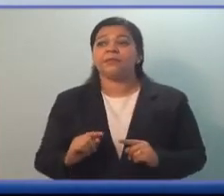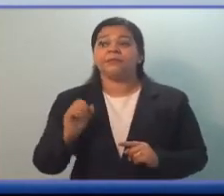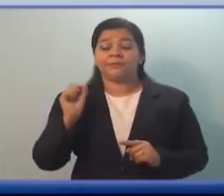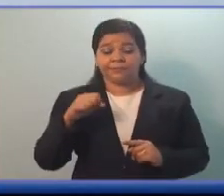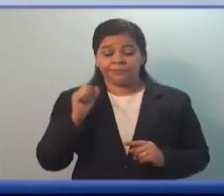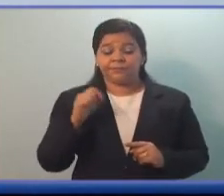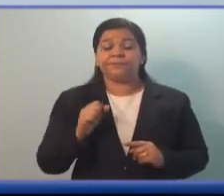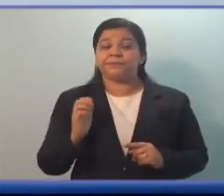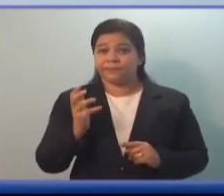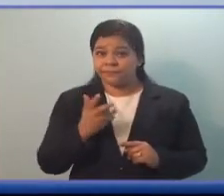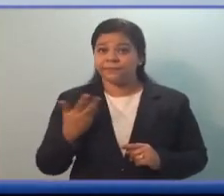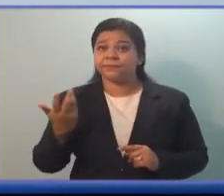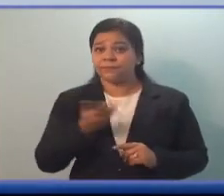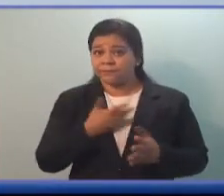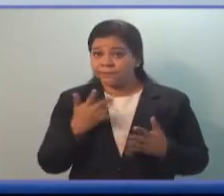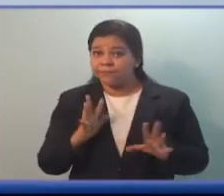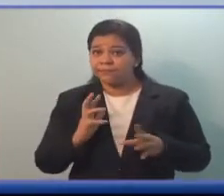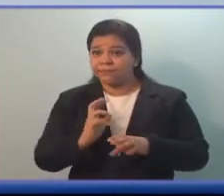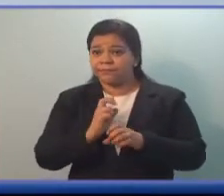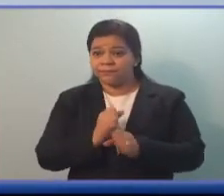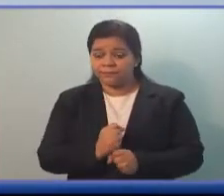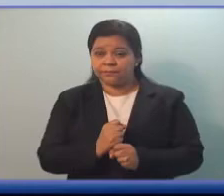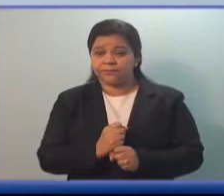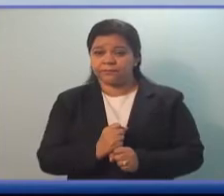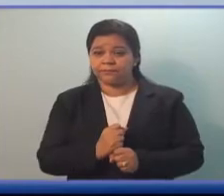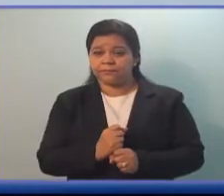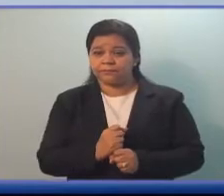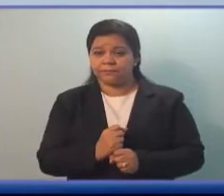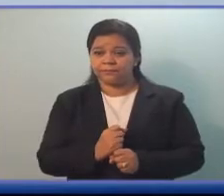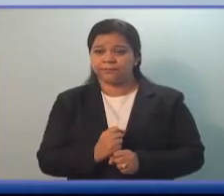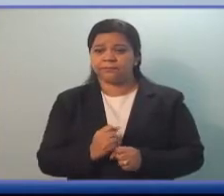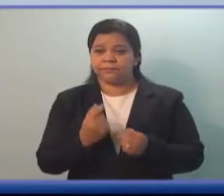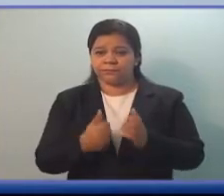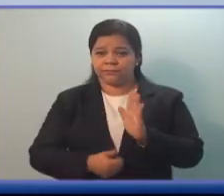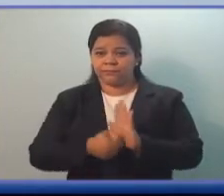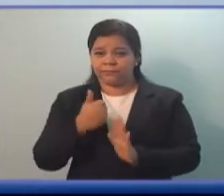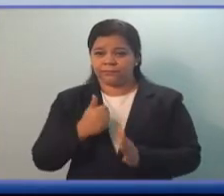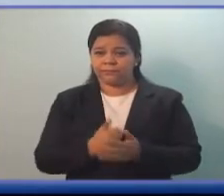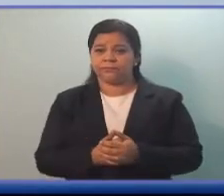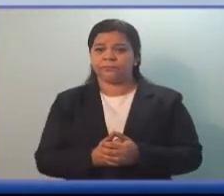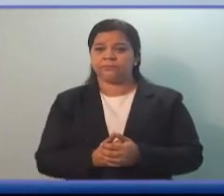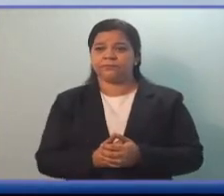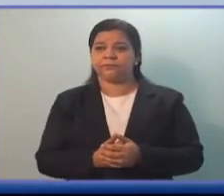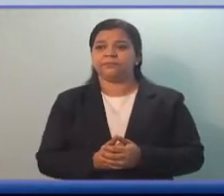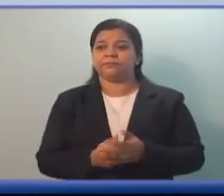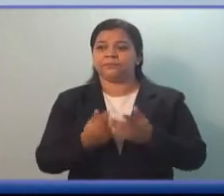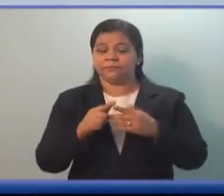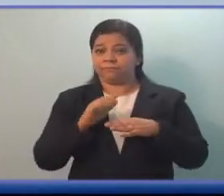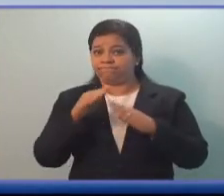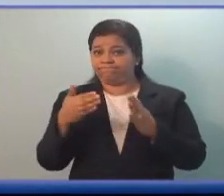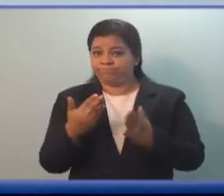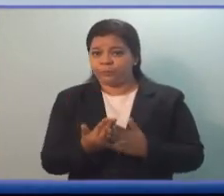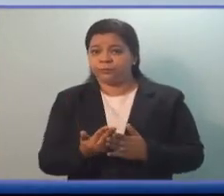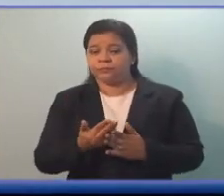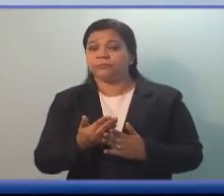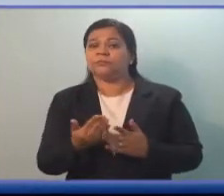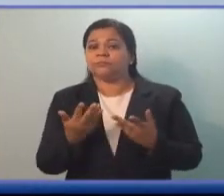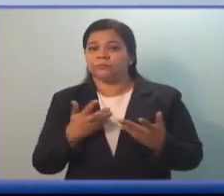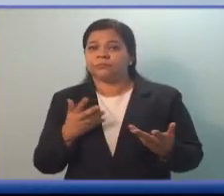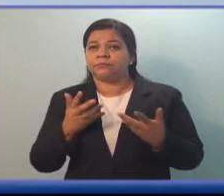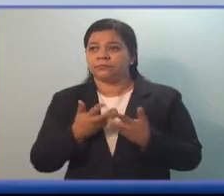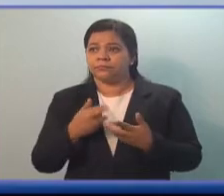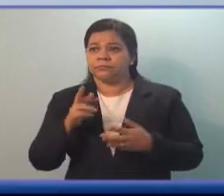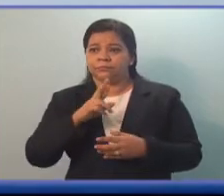un breve resumen de mi trayectoria profesional, se la puedo resumir. Bueno, yo soy